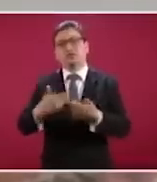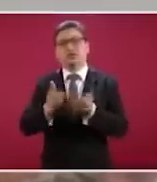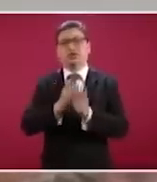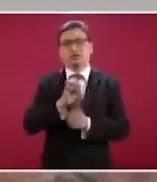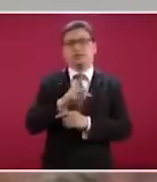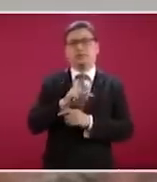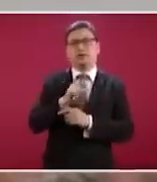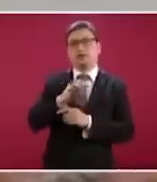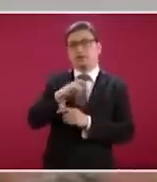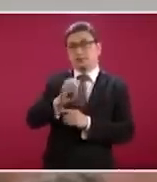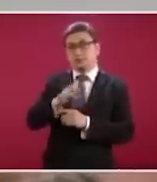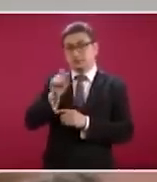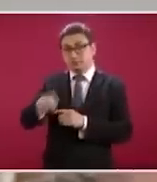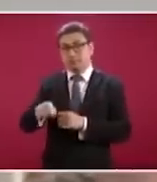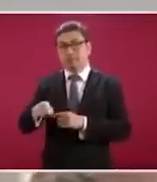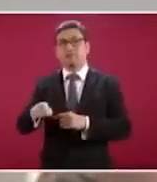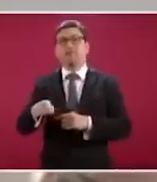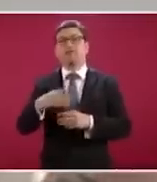Empalme,